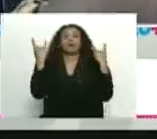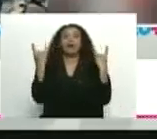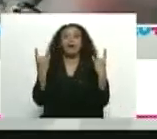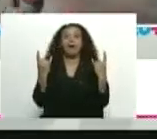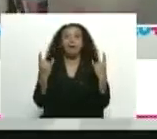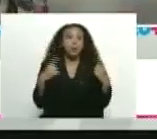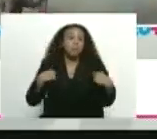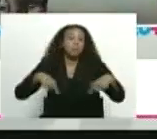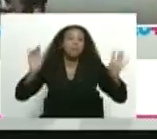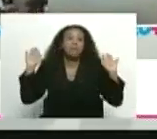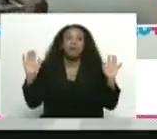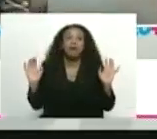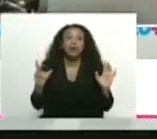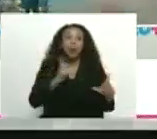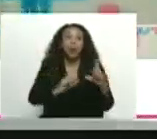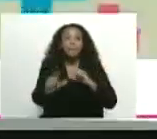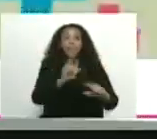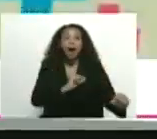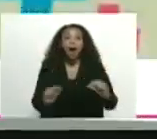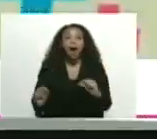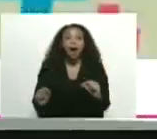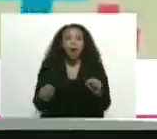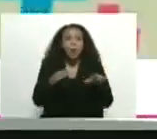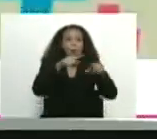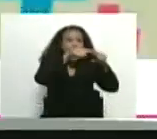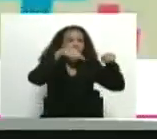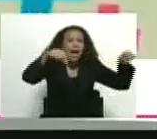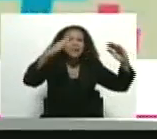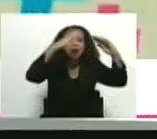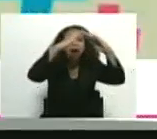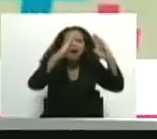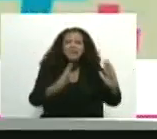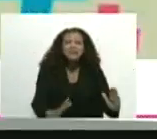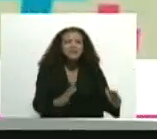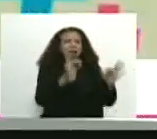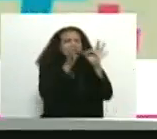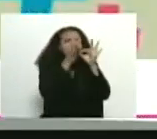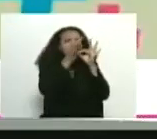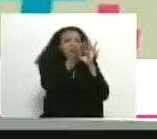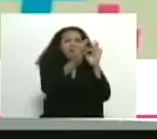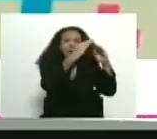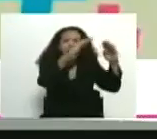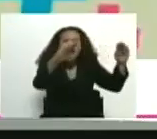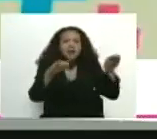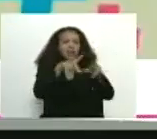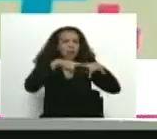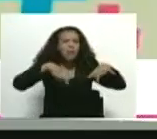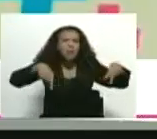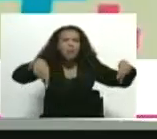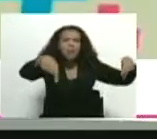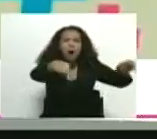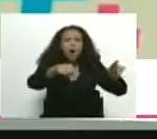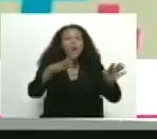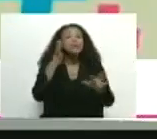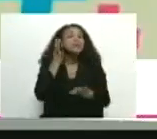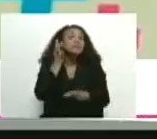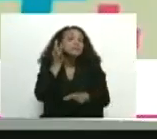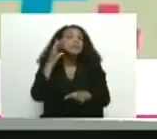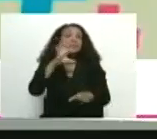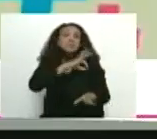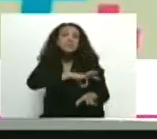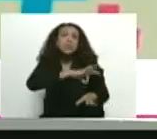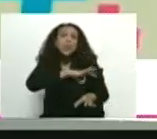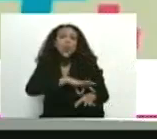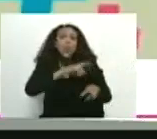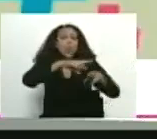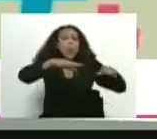Y me bajé. Cuando me bajo, veo ahí en una esquina una casa. Y en el porche de la casa había una señora,